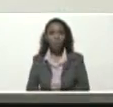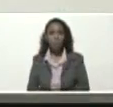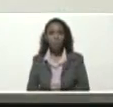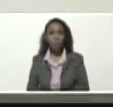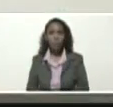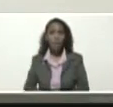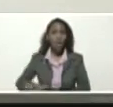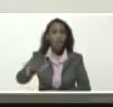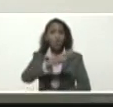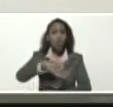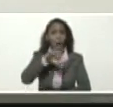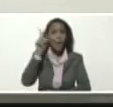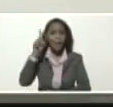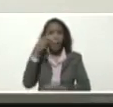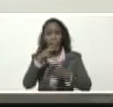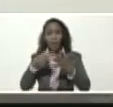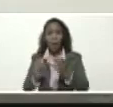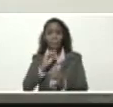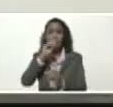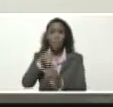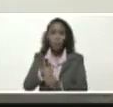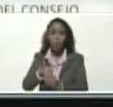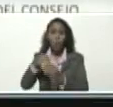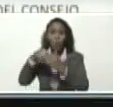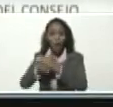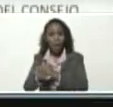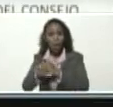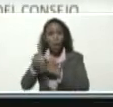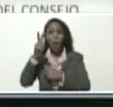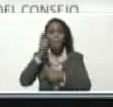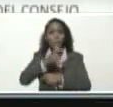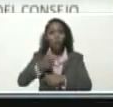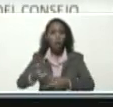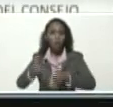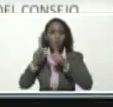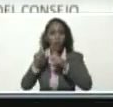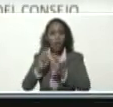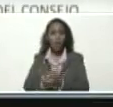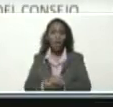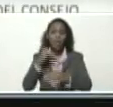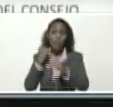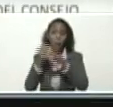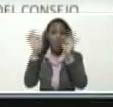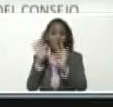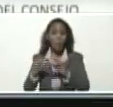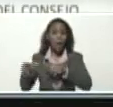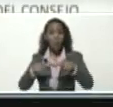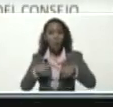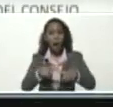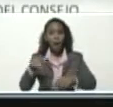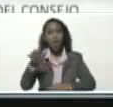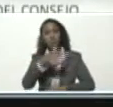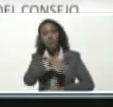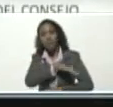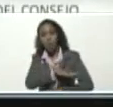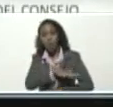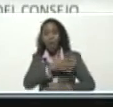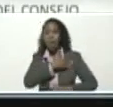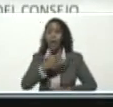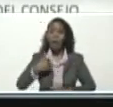Todo este material se encuentra en poder de las autoridades. Igualmente, el espacio desde donde